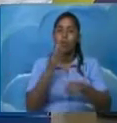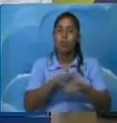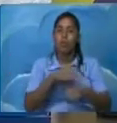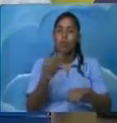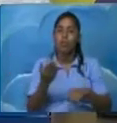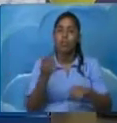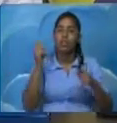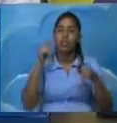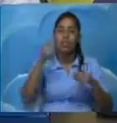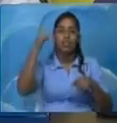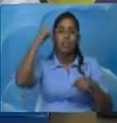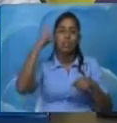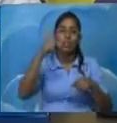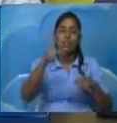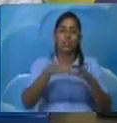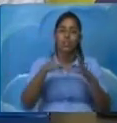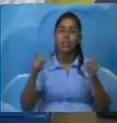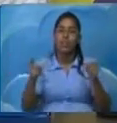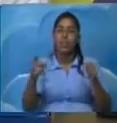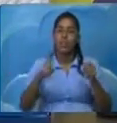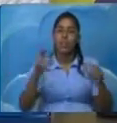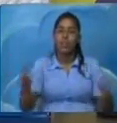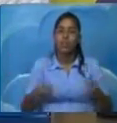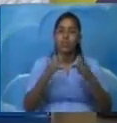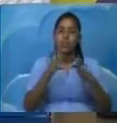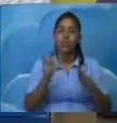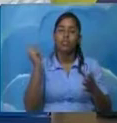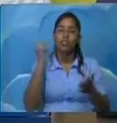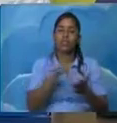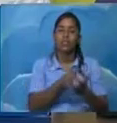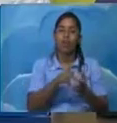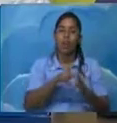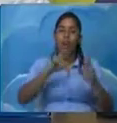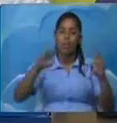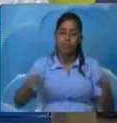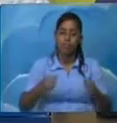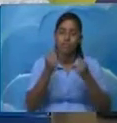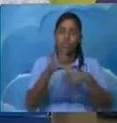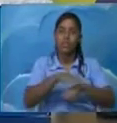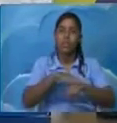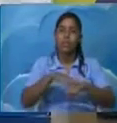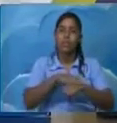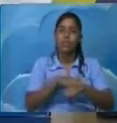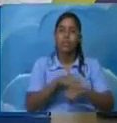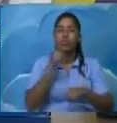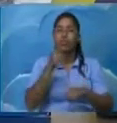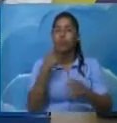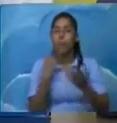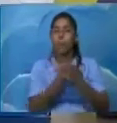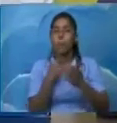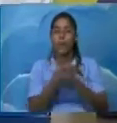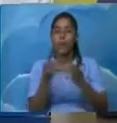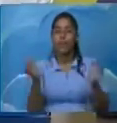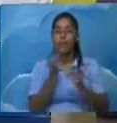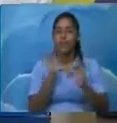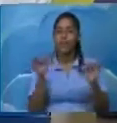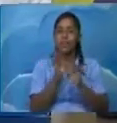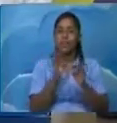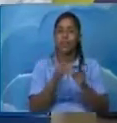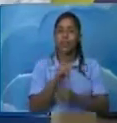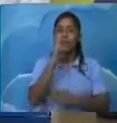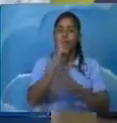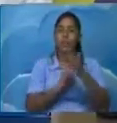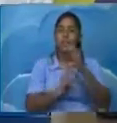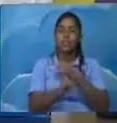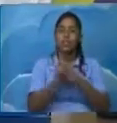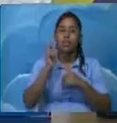cayó en suerte. Llegó la remisión y usted no me pagó mis chivos.